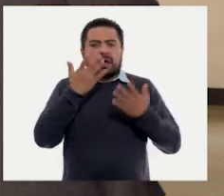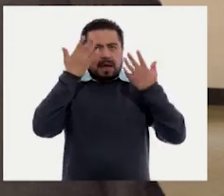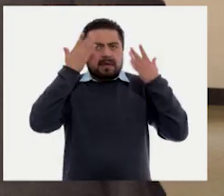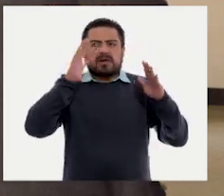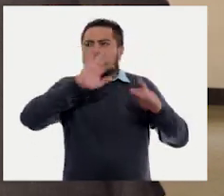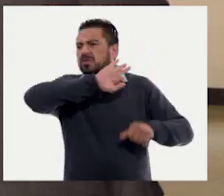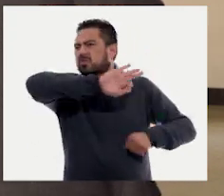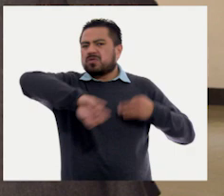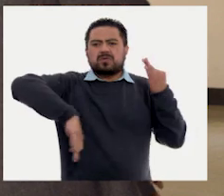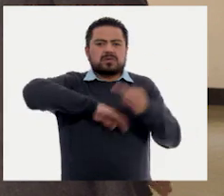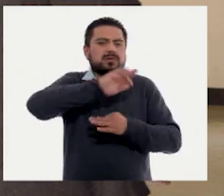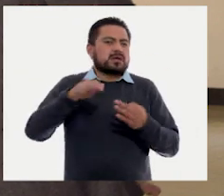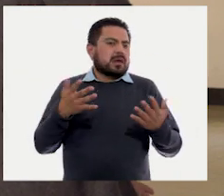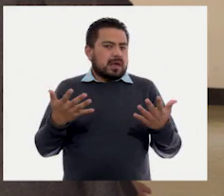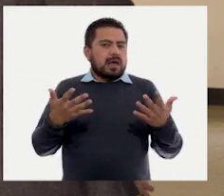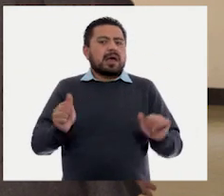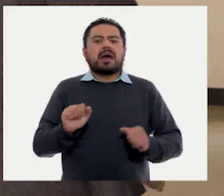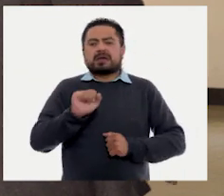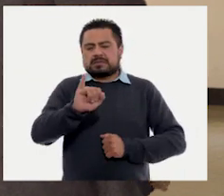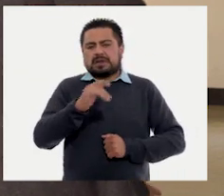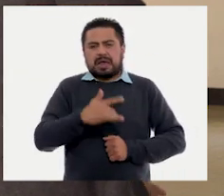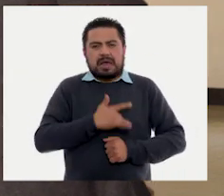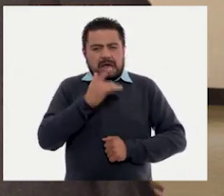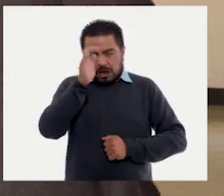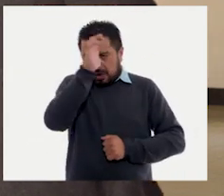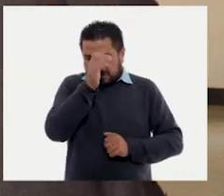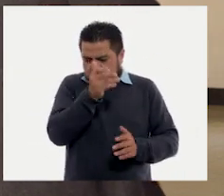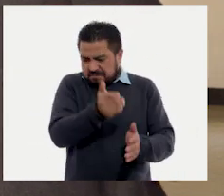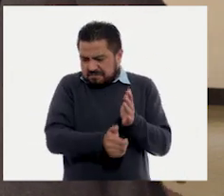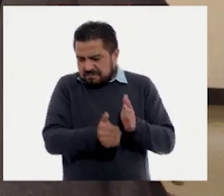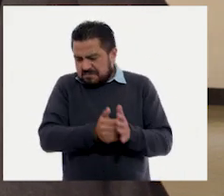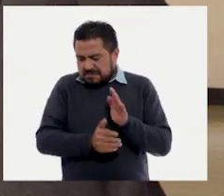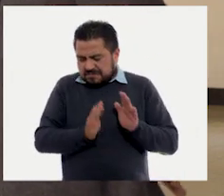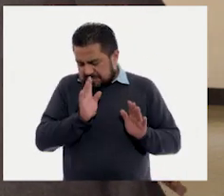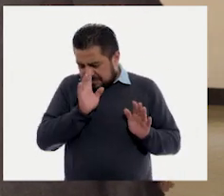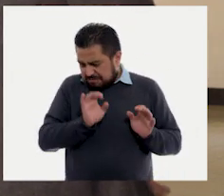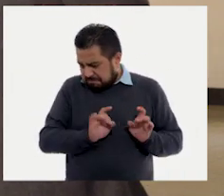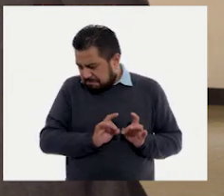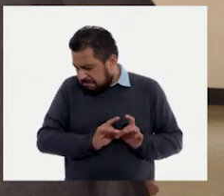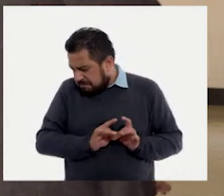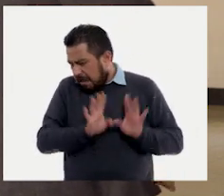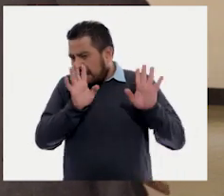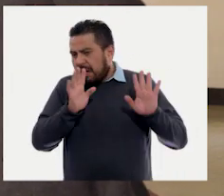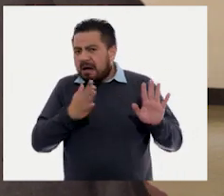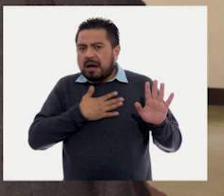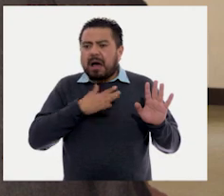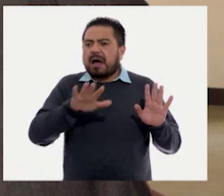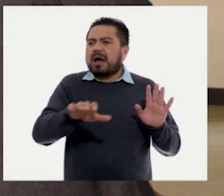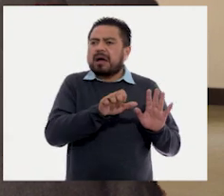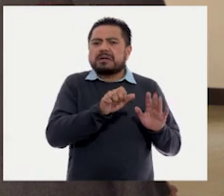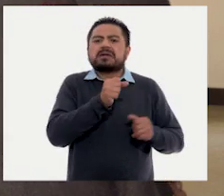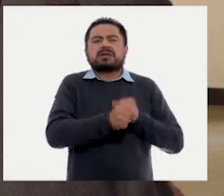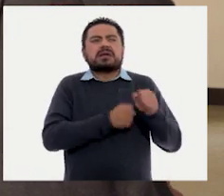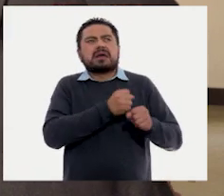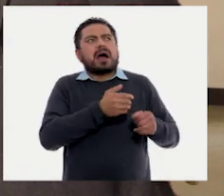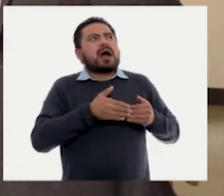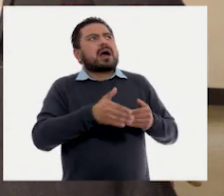todo. Sí, ya de una manera inconsciente, no es que yo tomara, a excepción de una época que